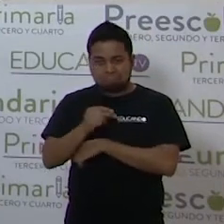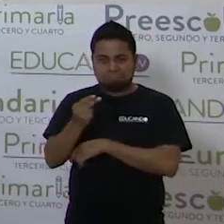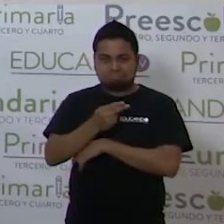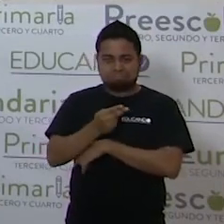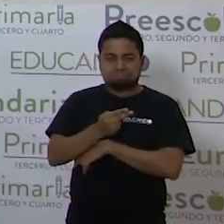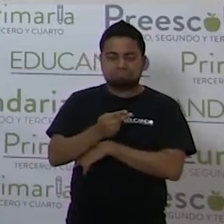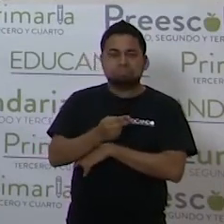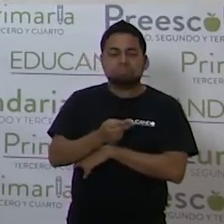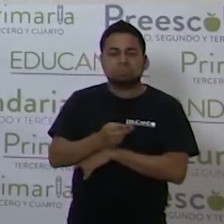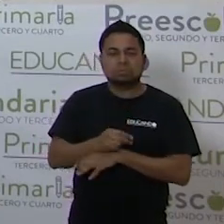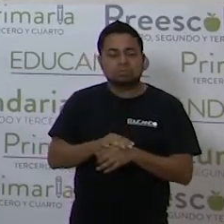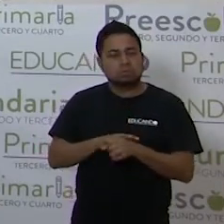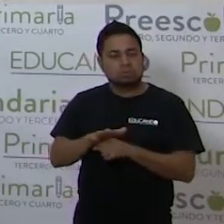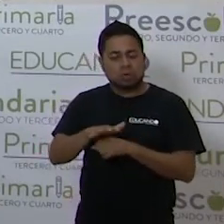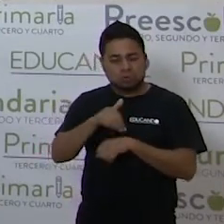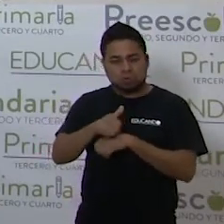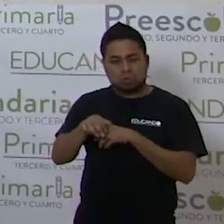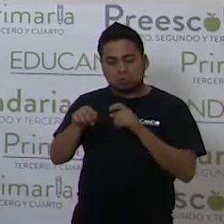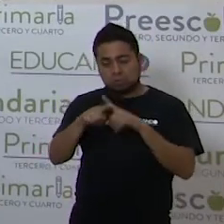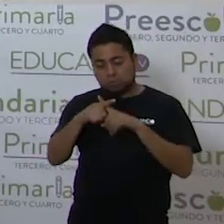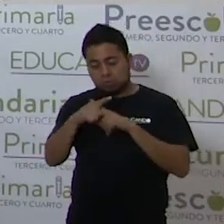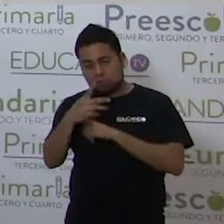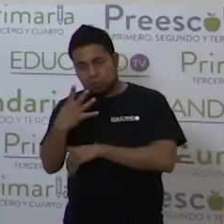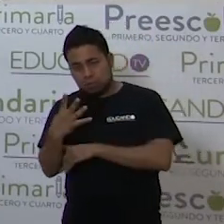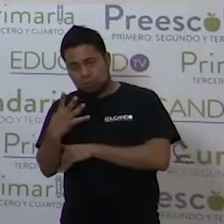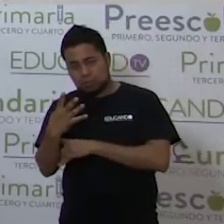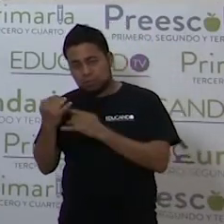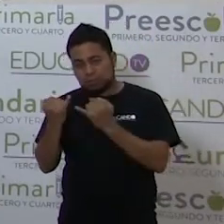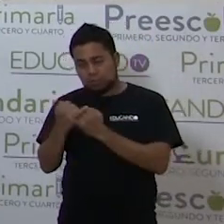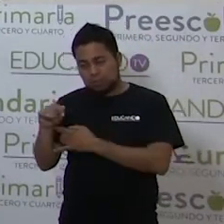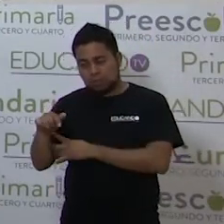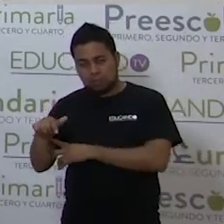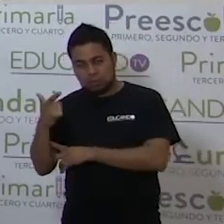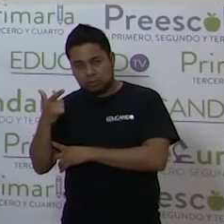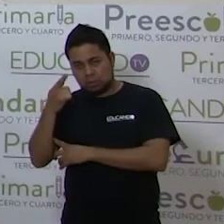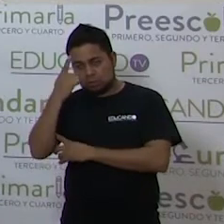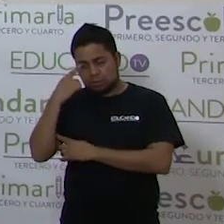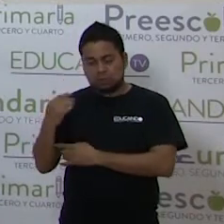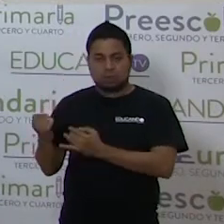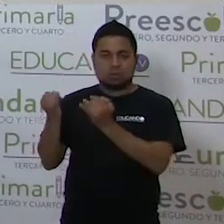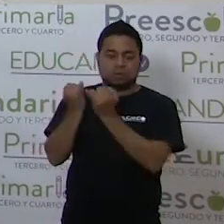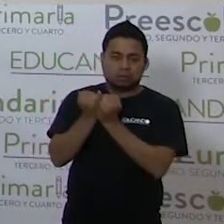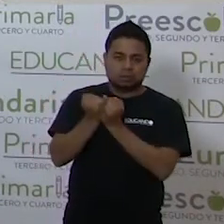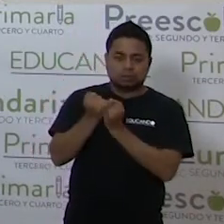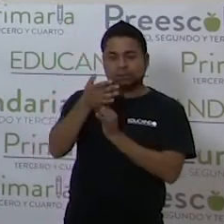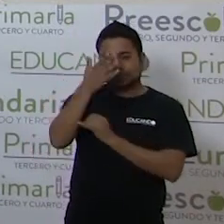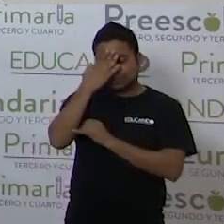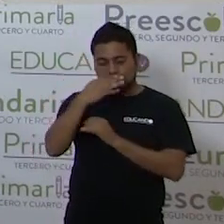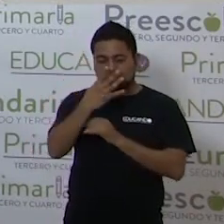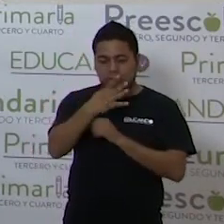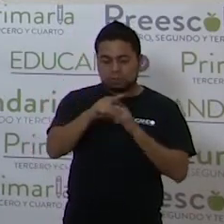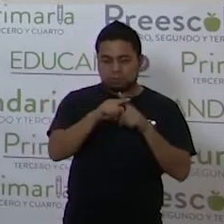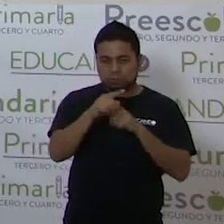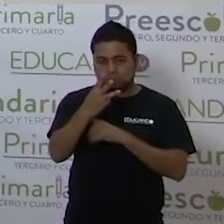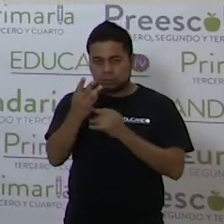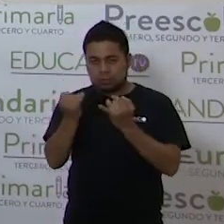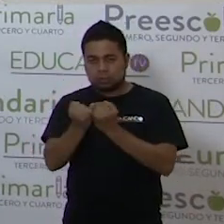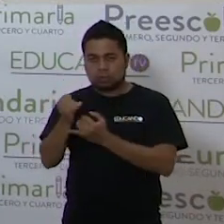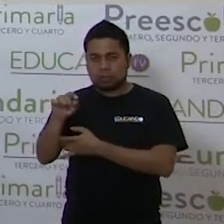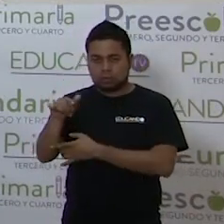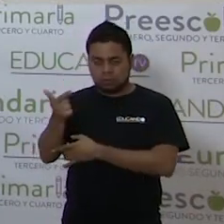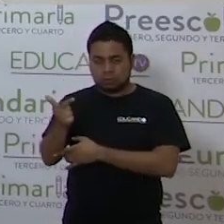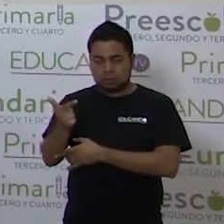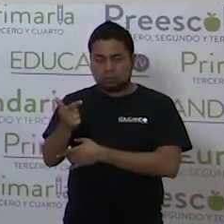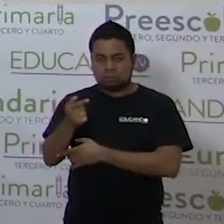tiene menos x 4 nos va a dar 12 para igualar sabemos que 4 por 3 es 12